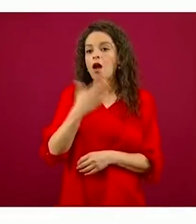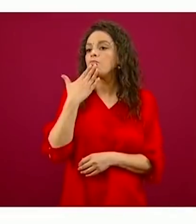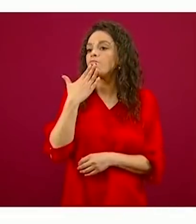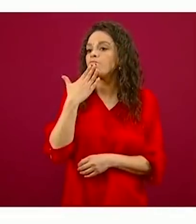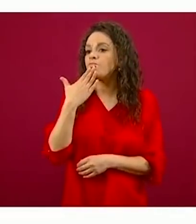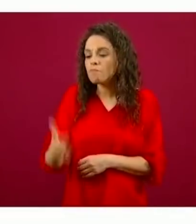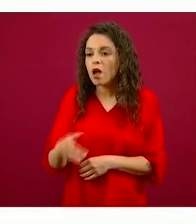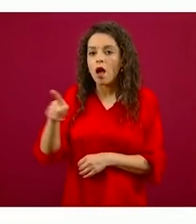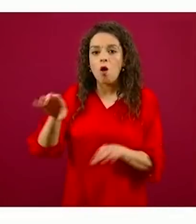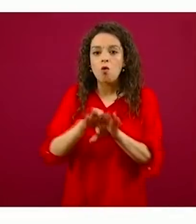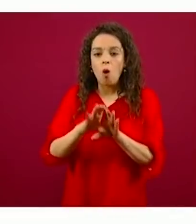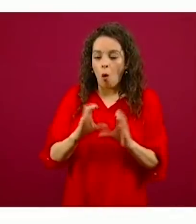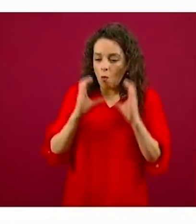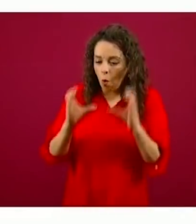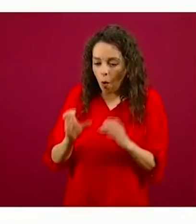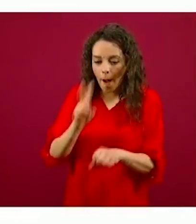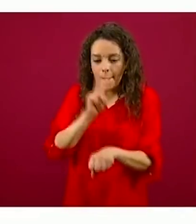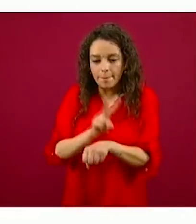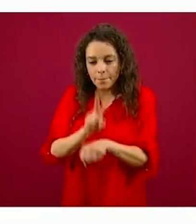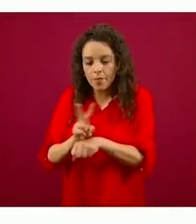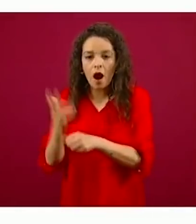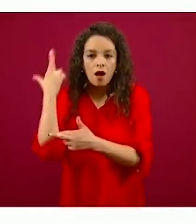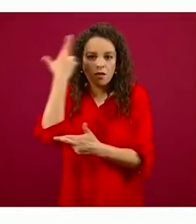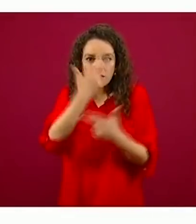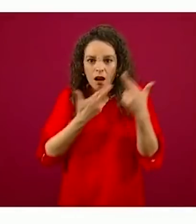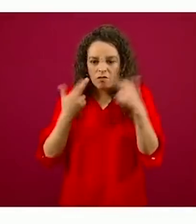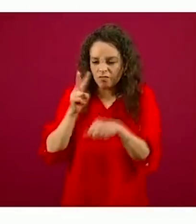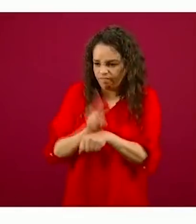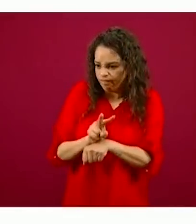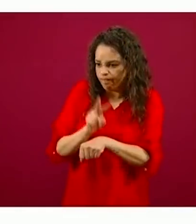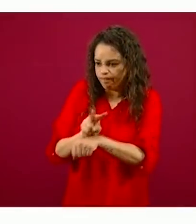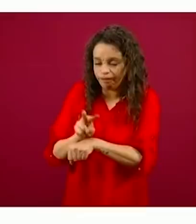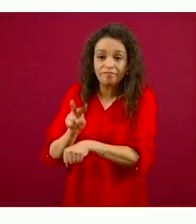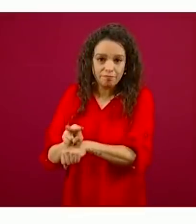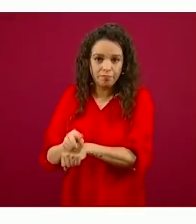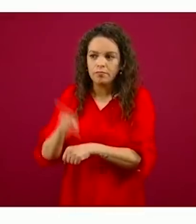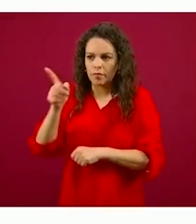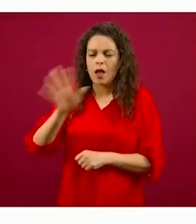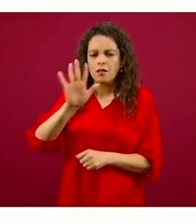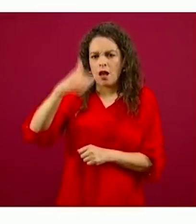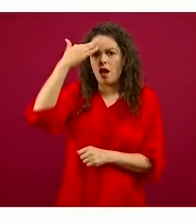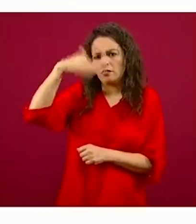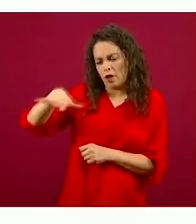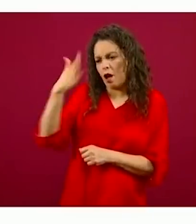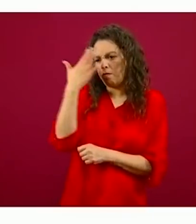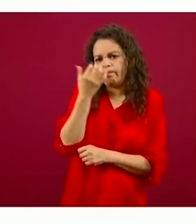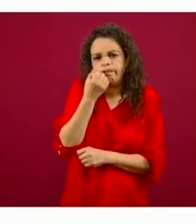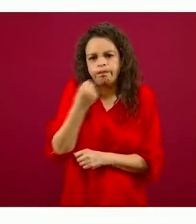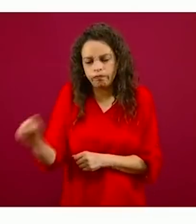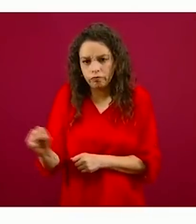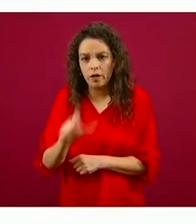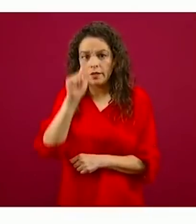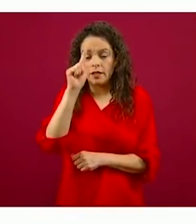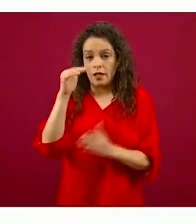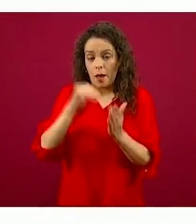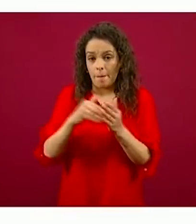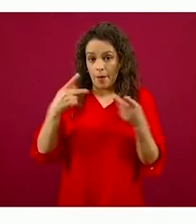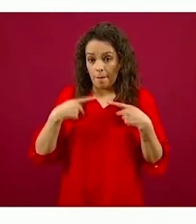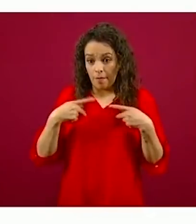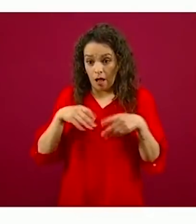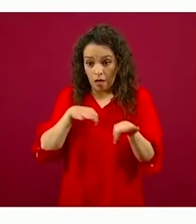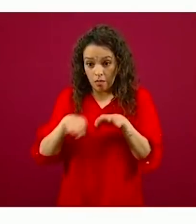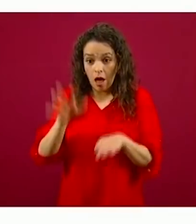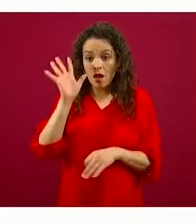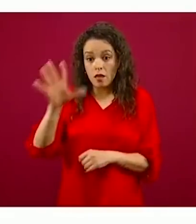procedimientos. Entonces, hemos hecho ya un entrenamiento, más de 70 mil trabajadores han ya